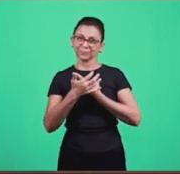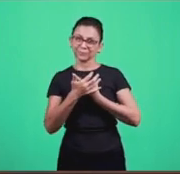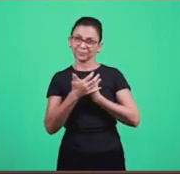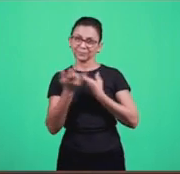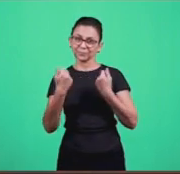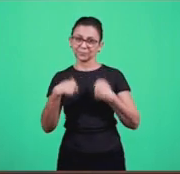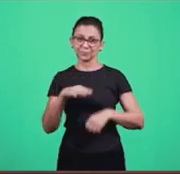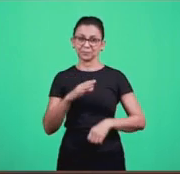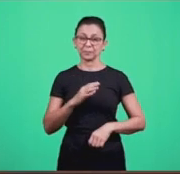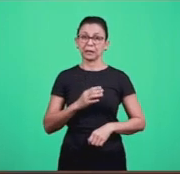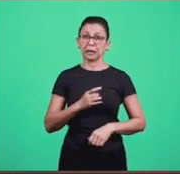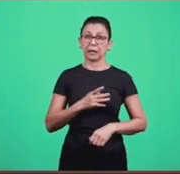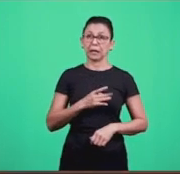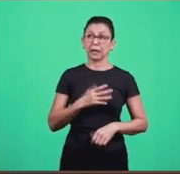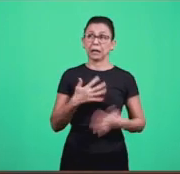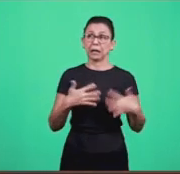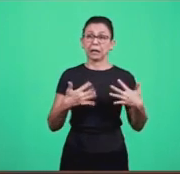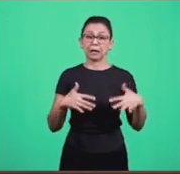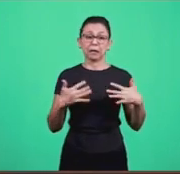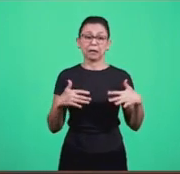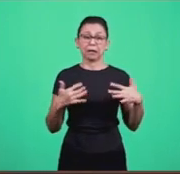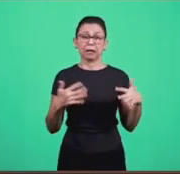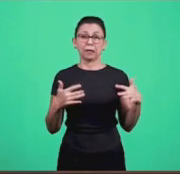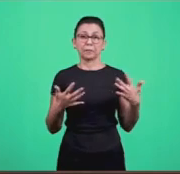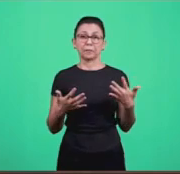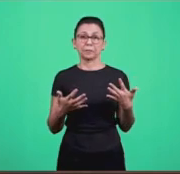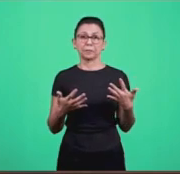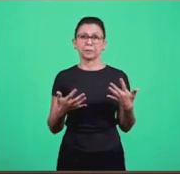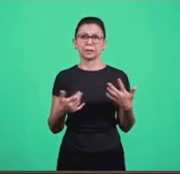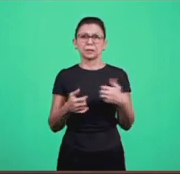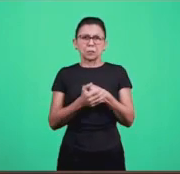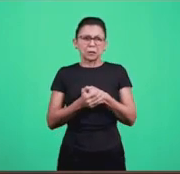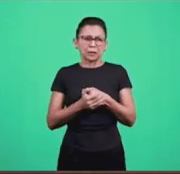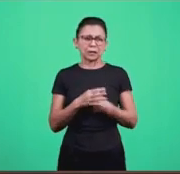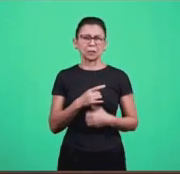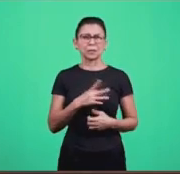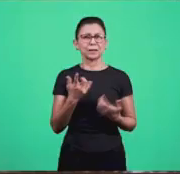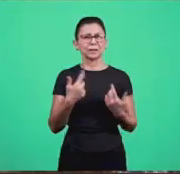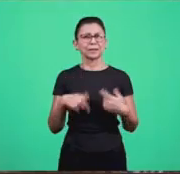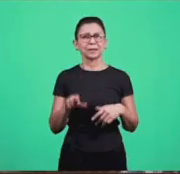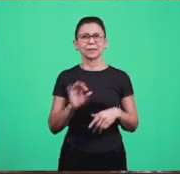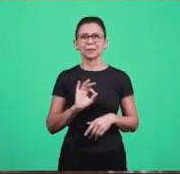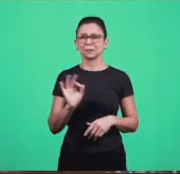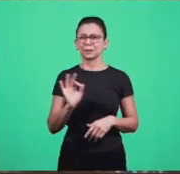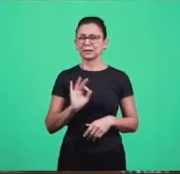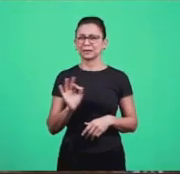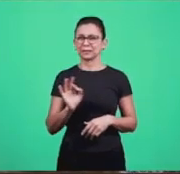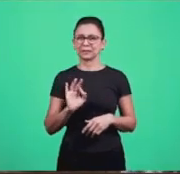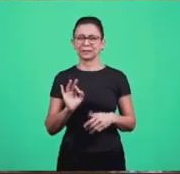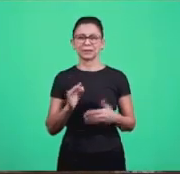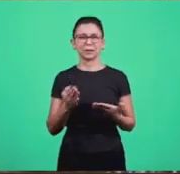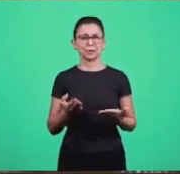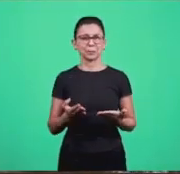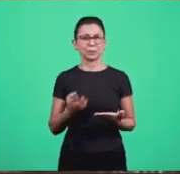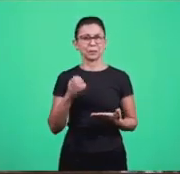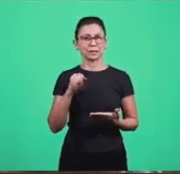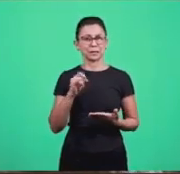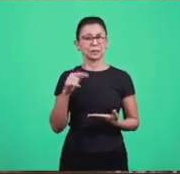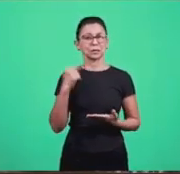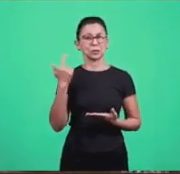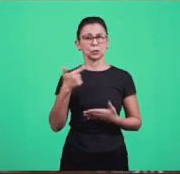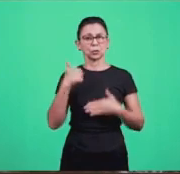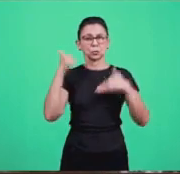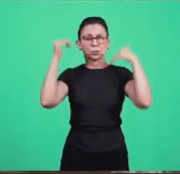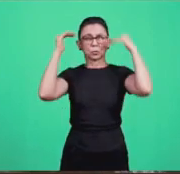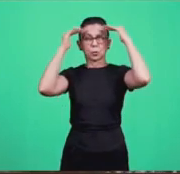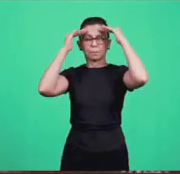libra. Nosotros no necesitamos temer. No necesitamos escondernos con miedo, más bien